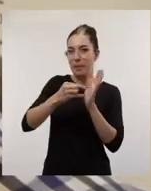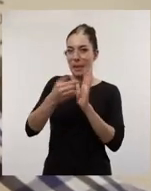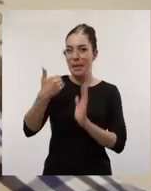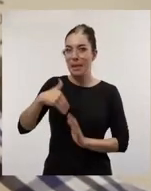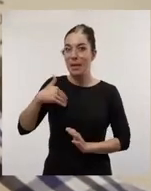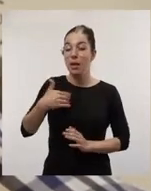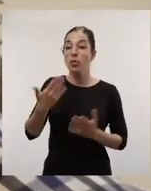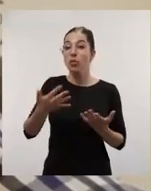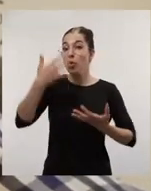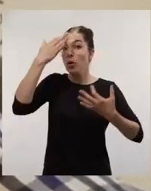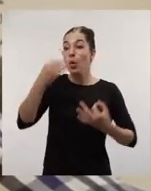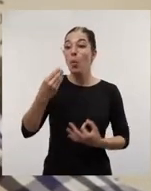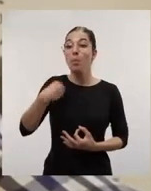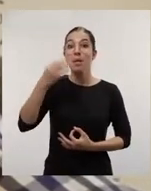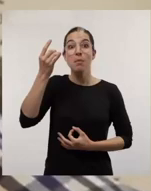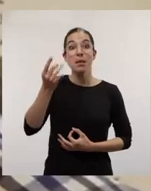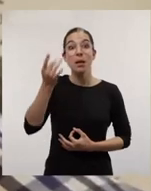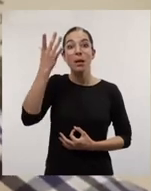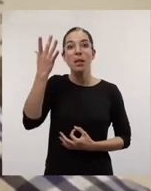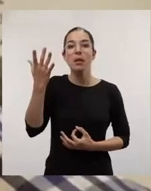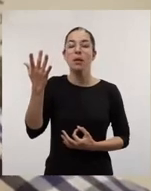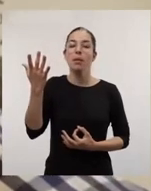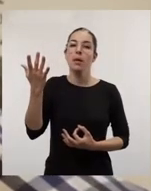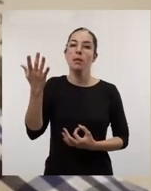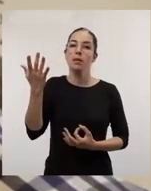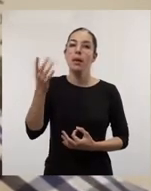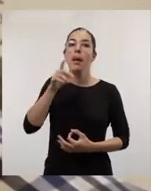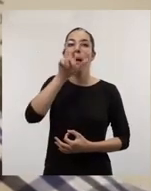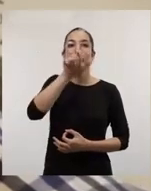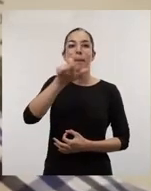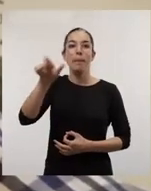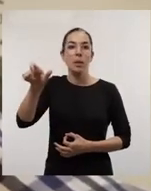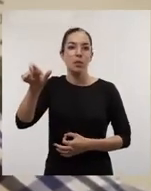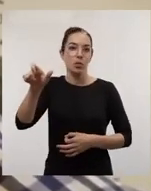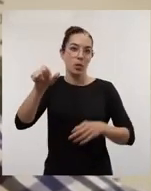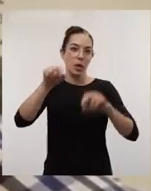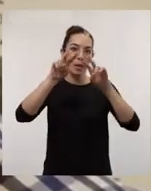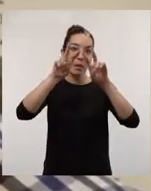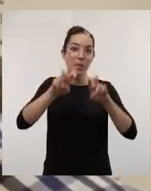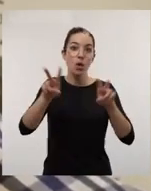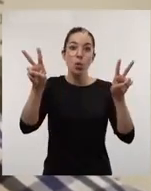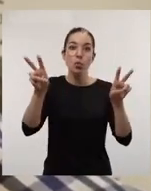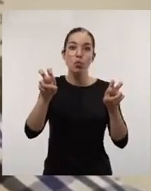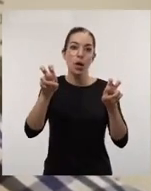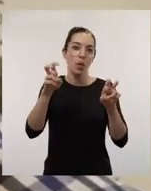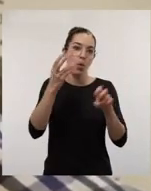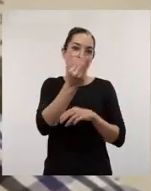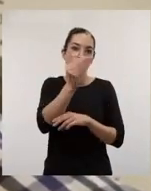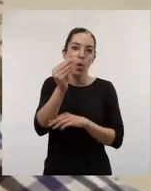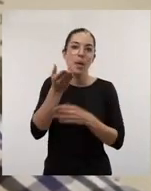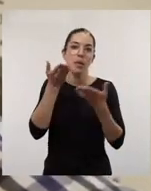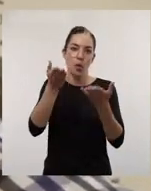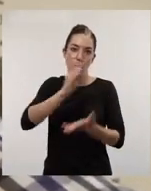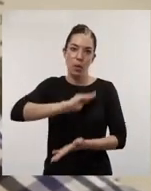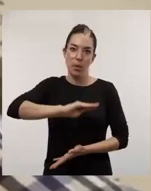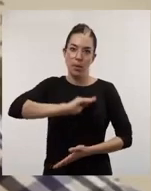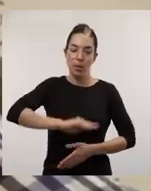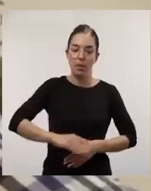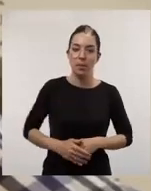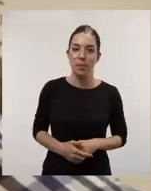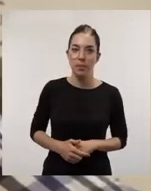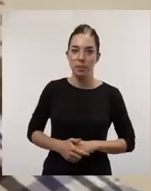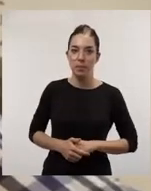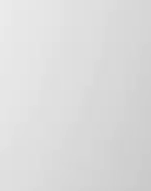parece que con este tipo de iniciativas se ayuda de manera significativa a los investigadores jóvenes